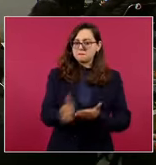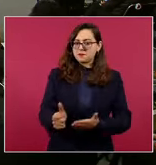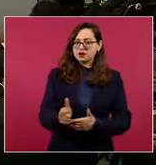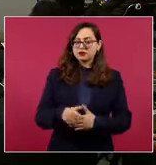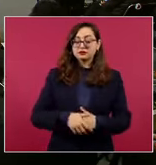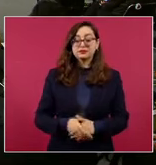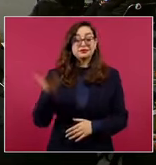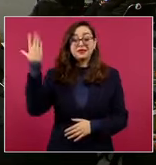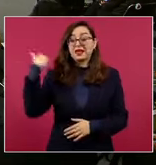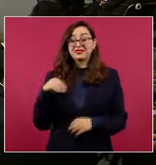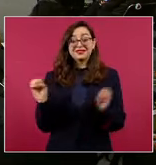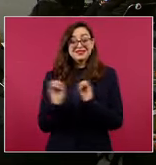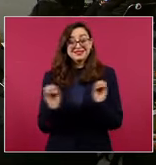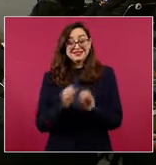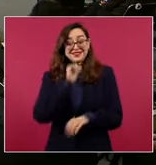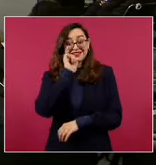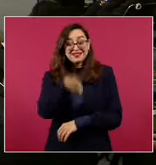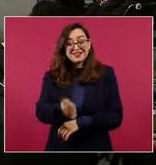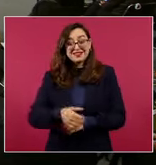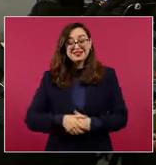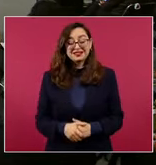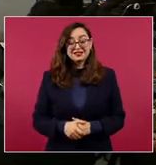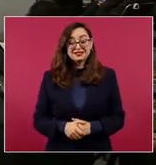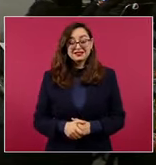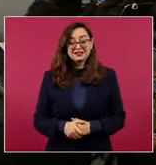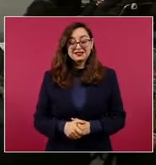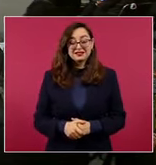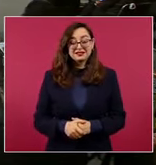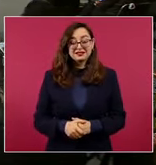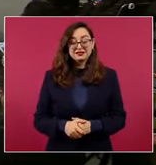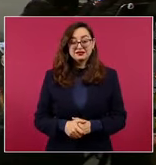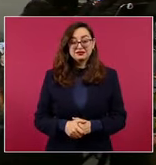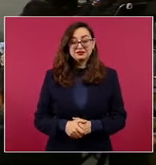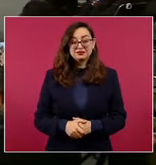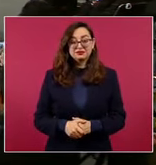Y antes no pagaban nada.